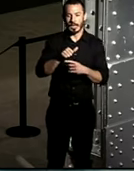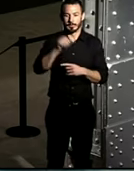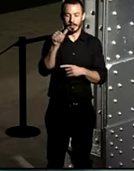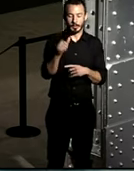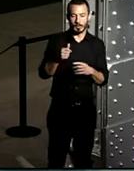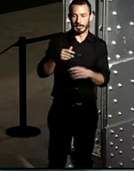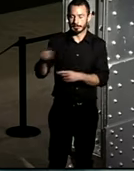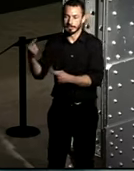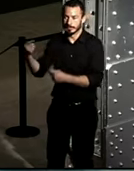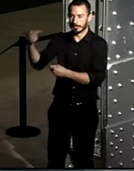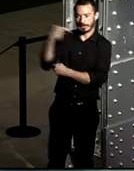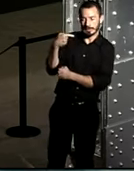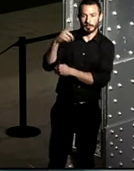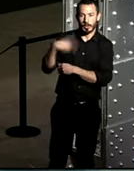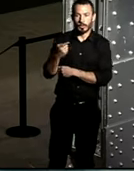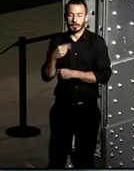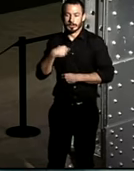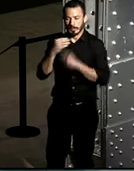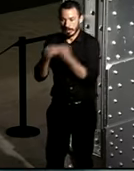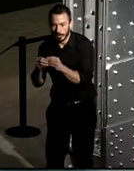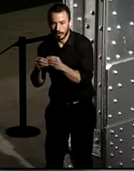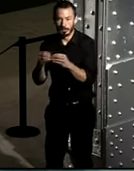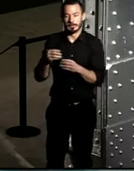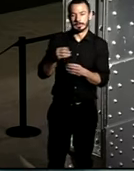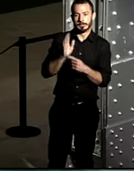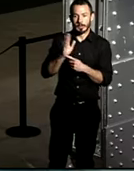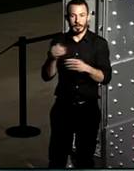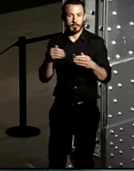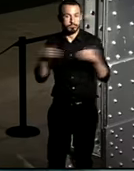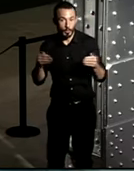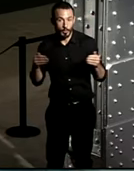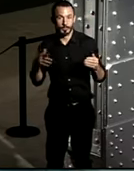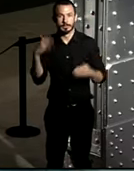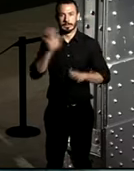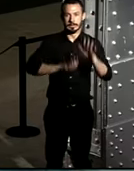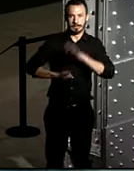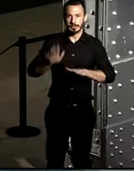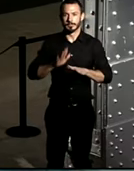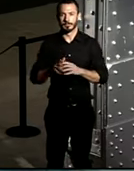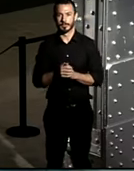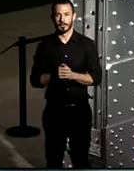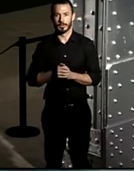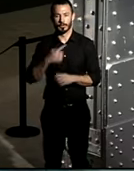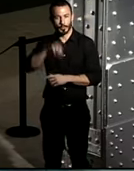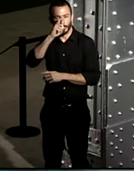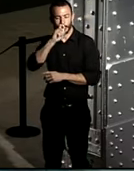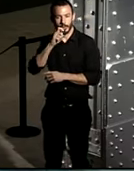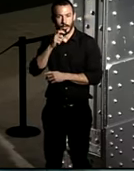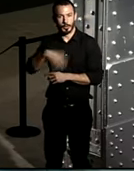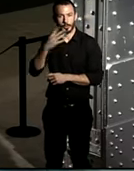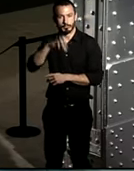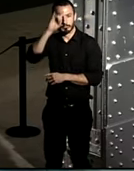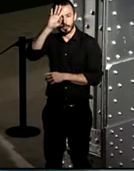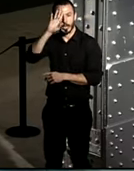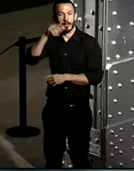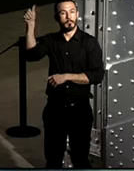que quiero hacer, la película con la que sorprendo, pues es Enrique Urbizu, que yo recuerdo que nos dejó a todos con la boca abierta con Todo